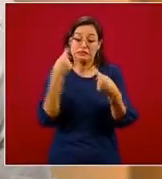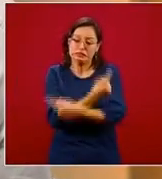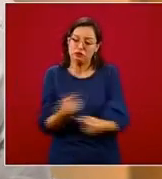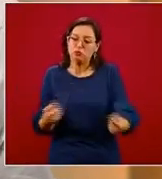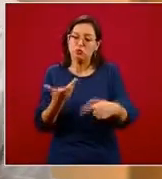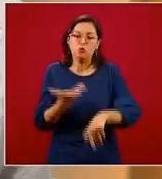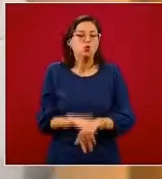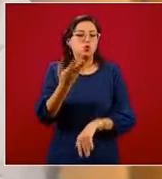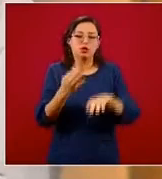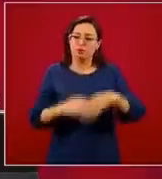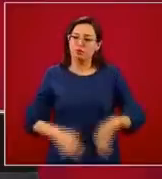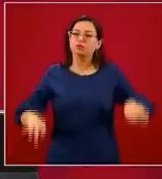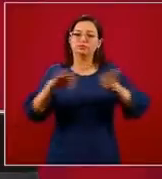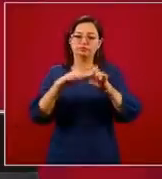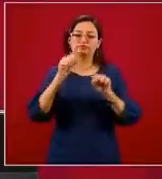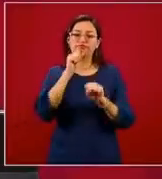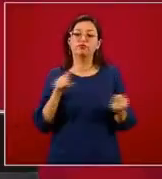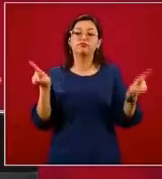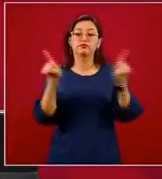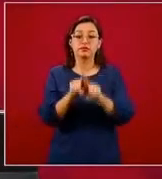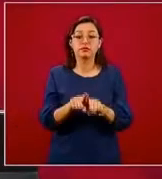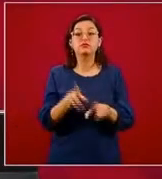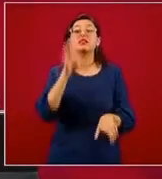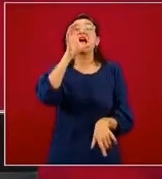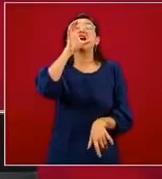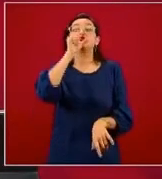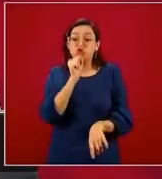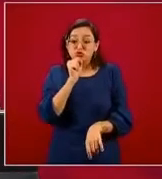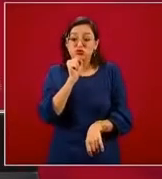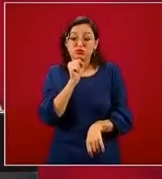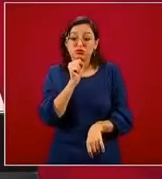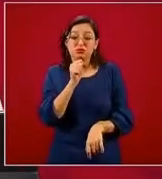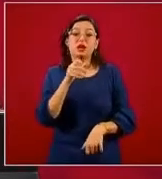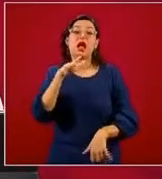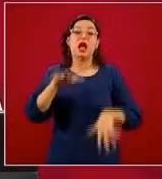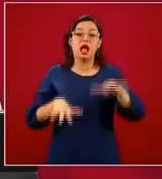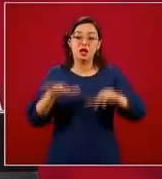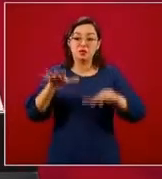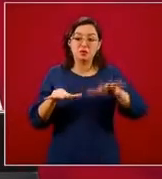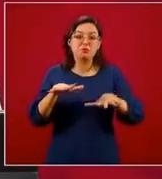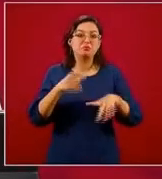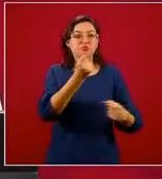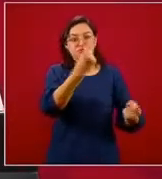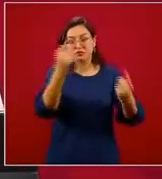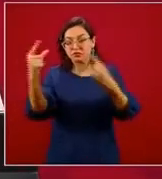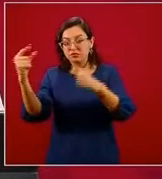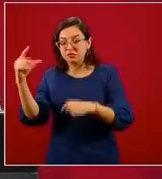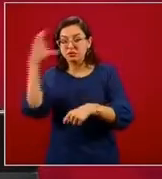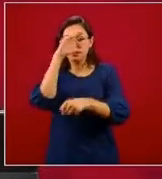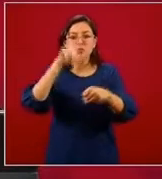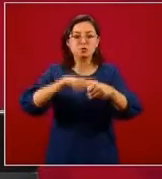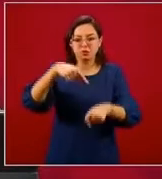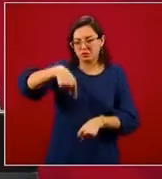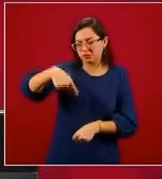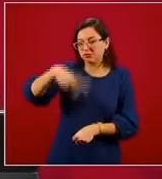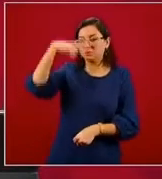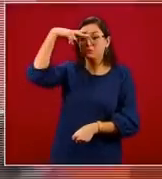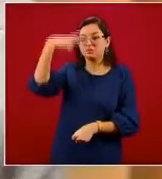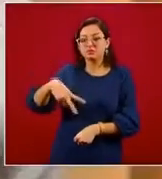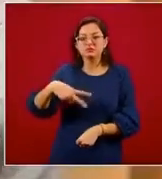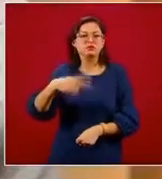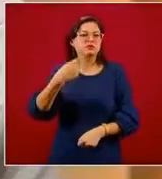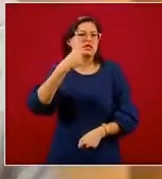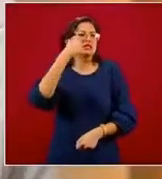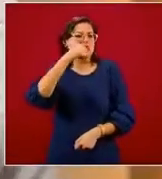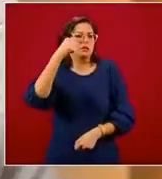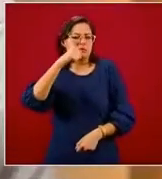muy importante. we have to focus on these Generalmente el habits and estornudo focus on healthy en algunas habits. culturas, So yo diría que sneezing la in mexicana some es común, cultures, I would se say